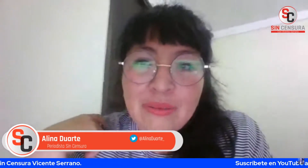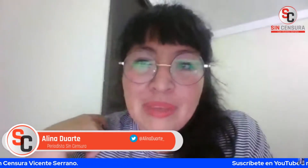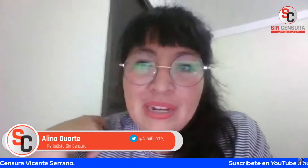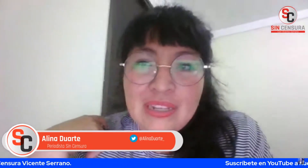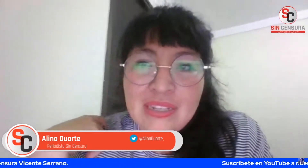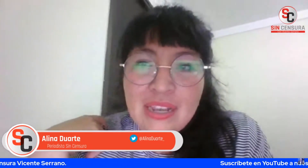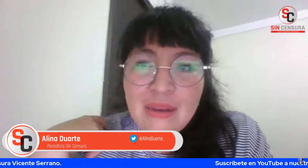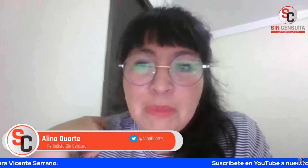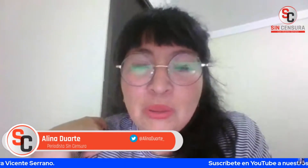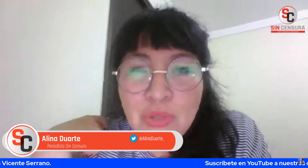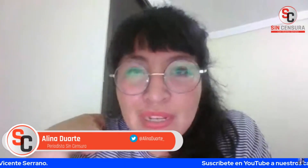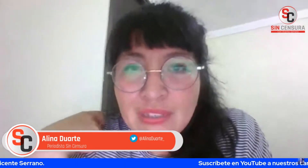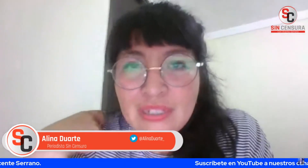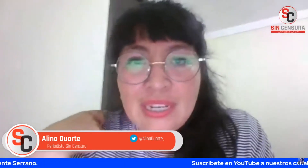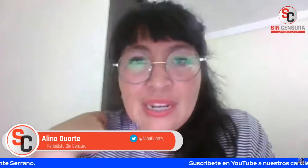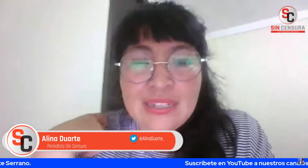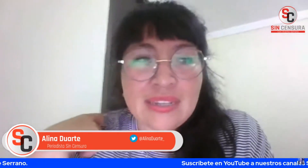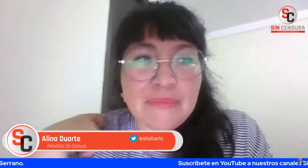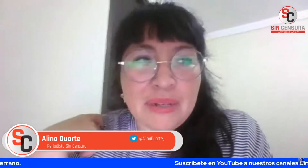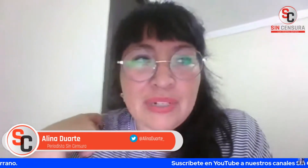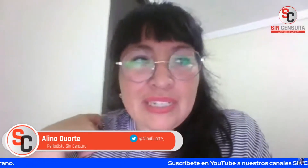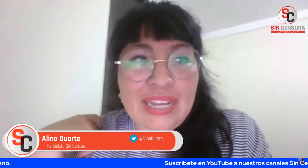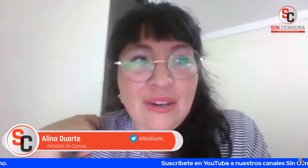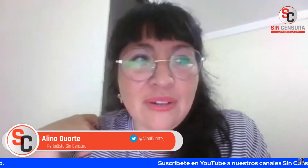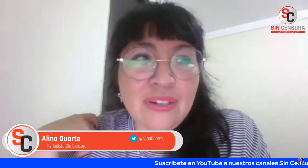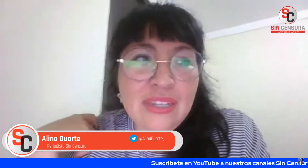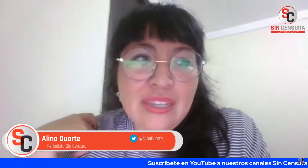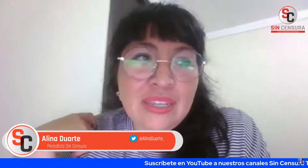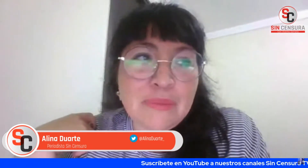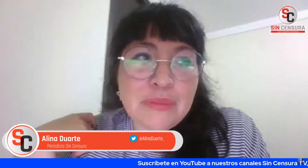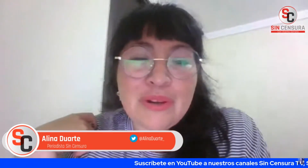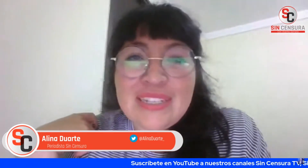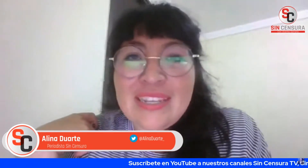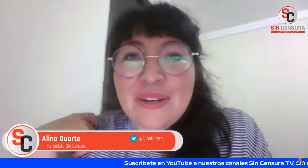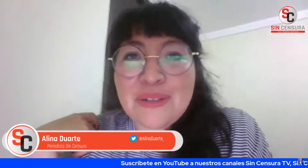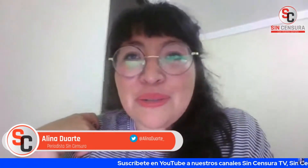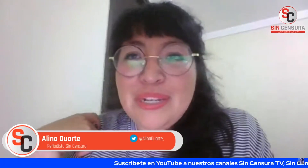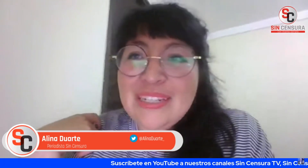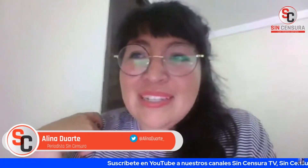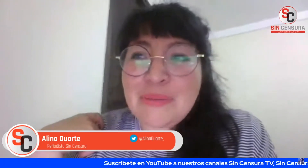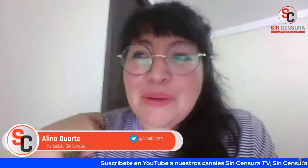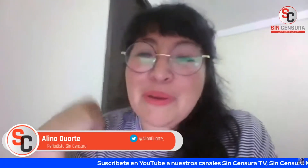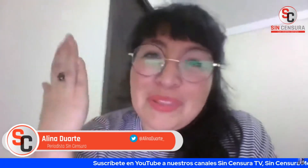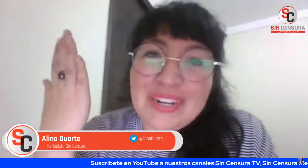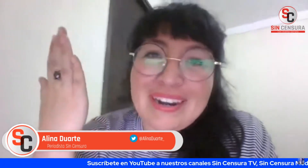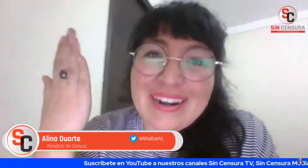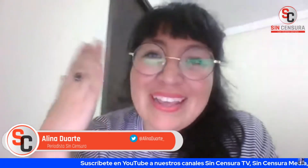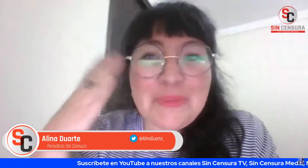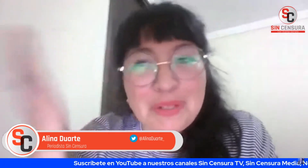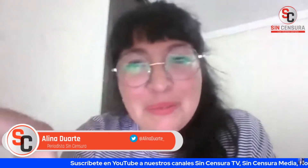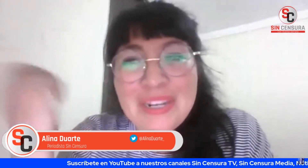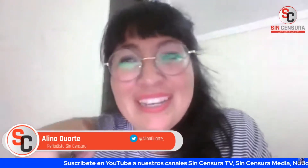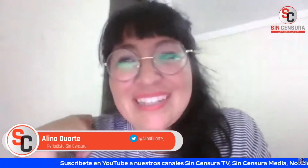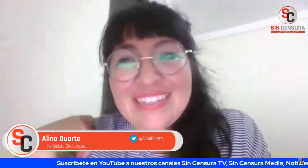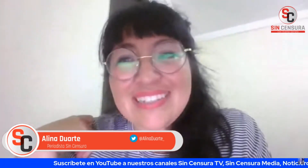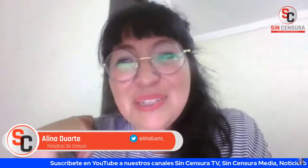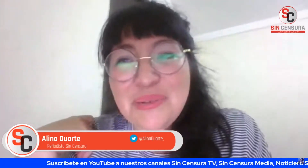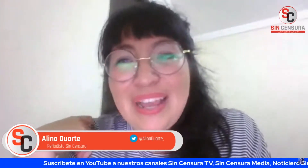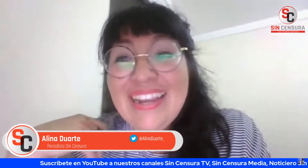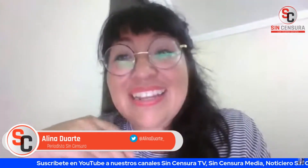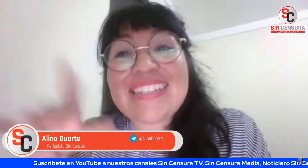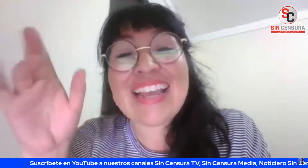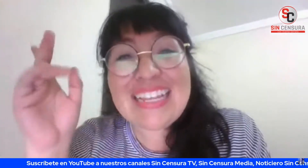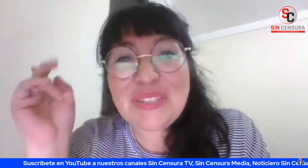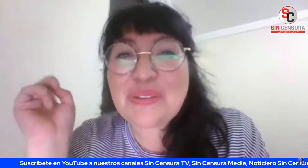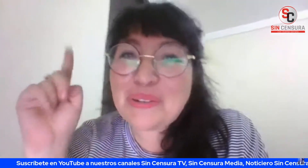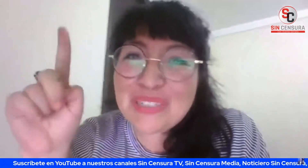agradezco también esa apertura que tiene Carla siempre con el diálogo, y pues bueno, a seguir construir. Así que bueno, ahí me encuentran en redes, pero también aquí en Sin Censura,